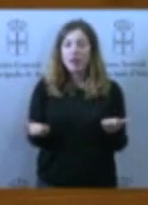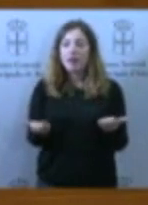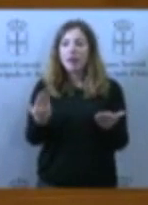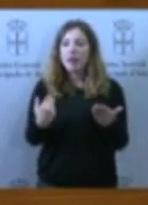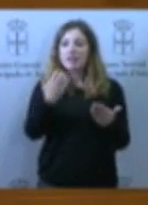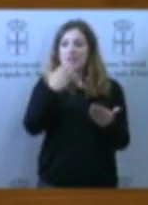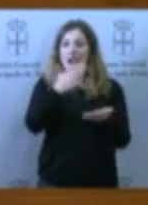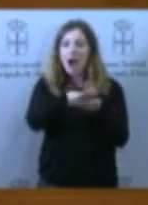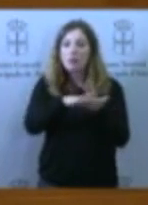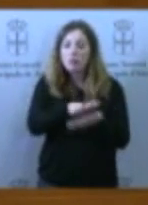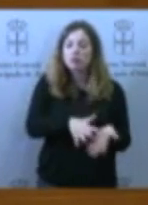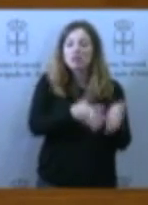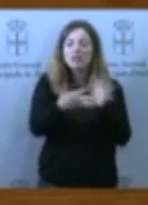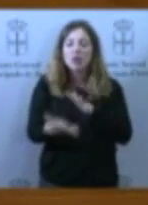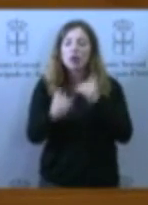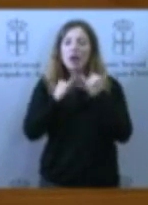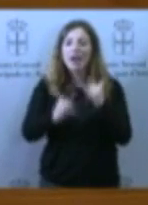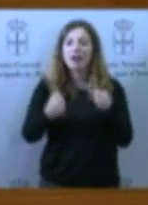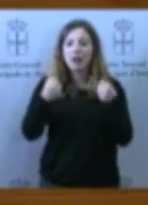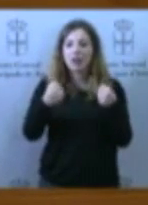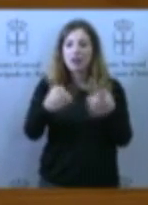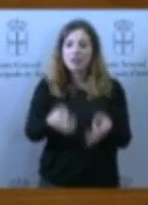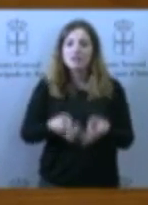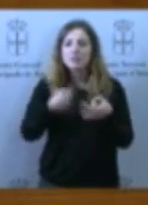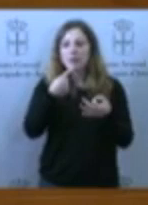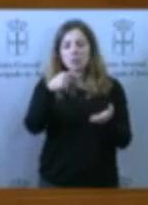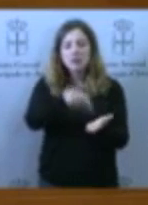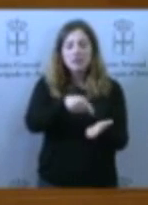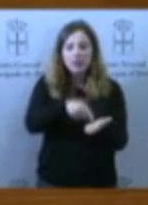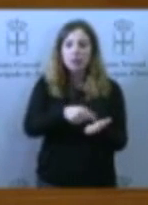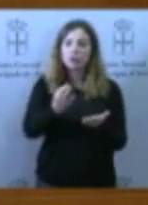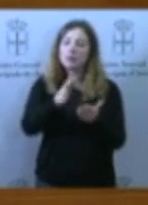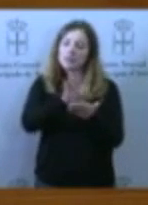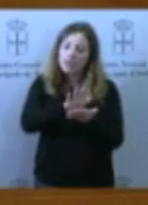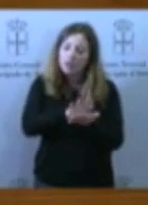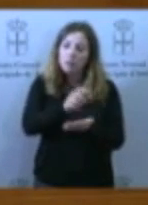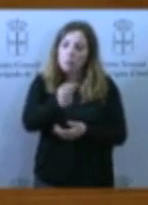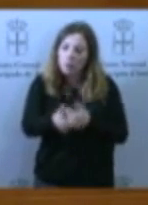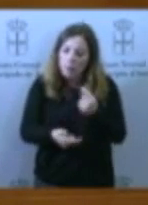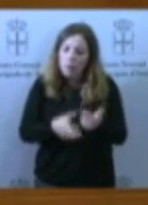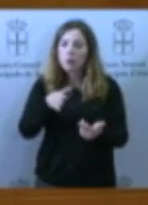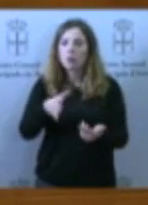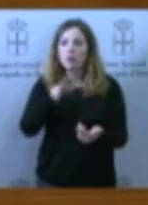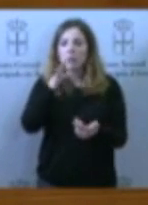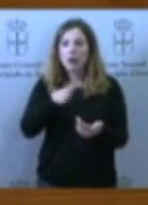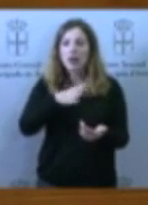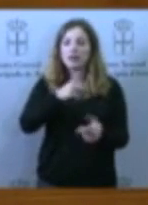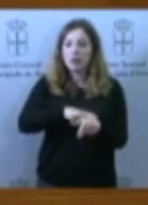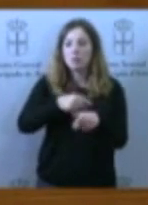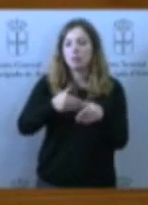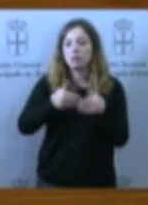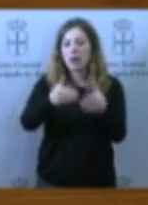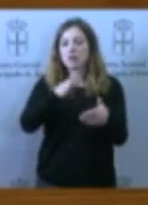siempre reclamamos que sea pausada, que sea dialogada y que nos dé tiempo a hacer esa reconversión, pero